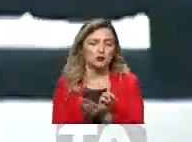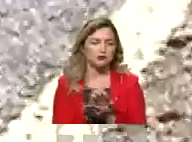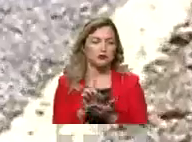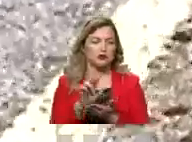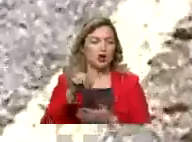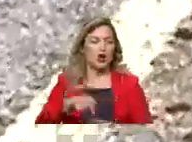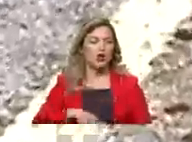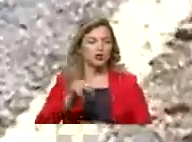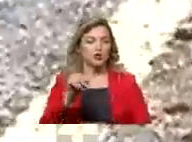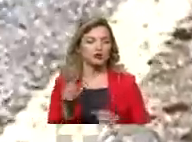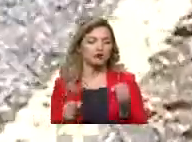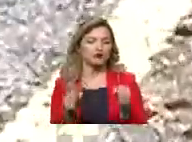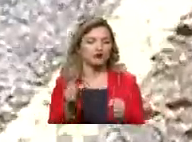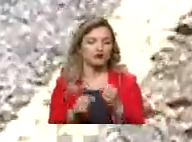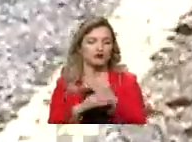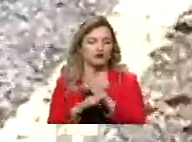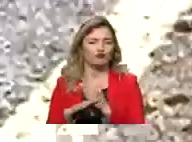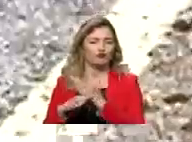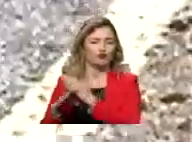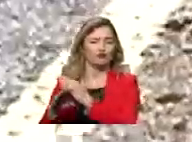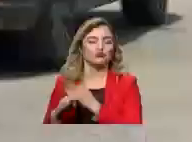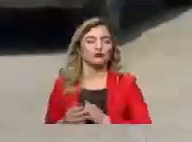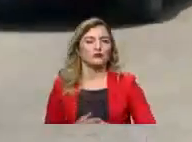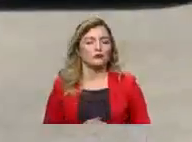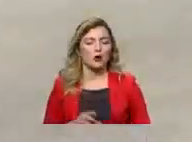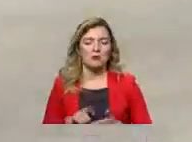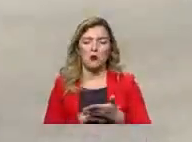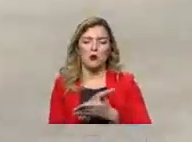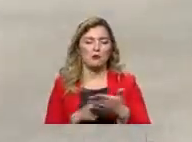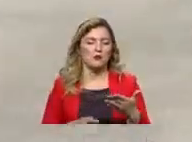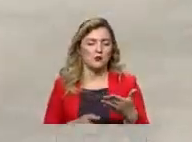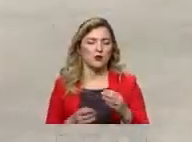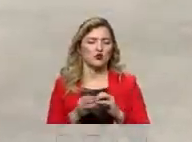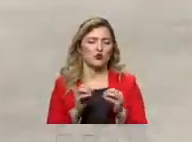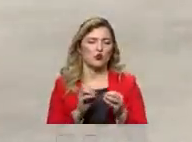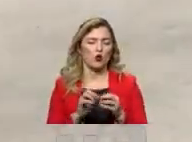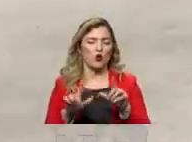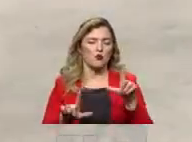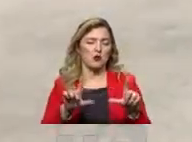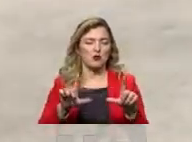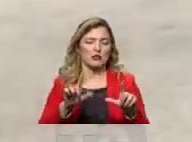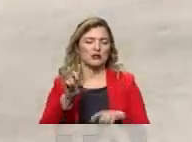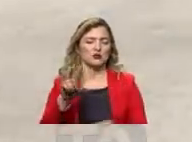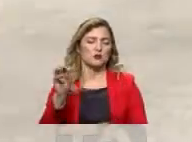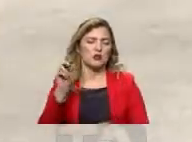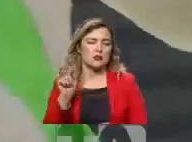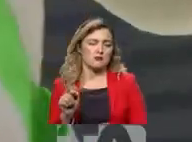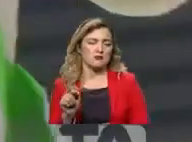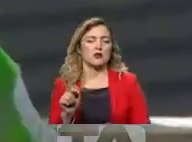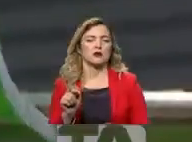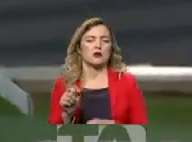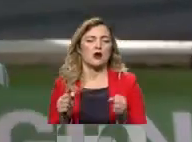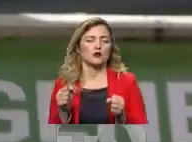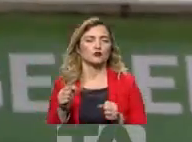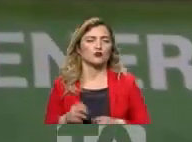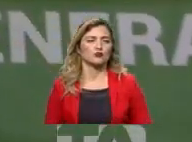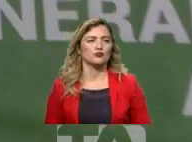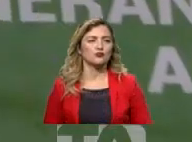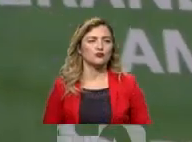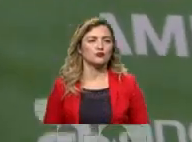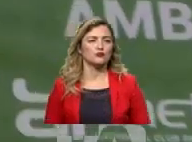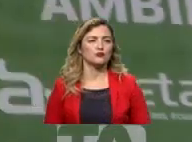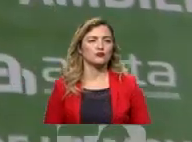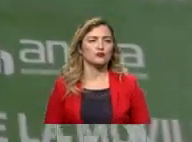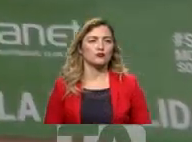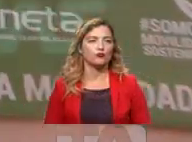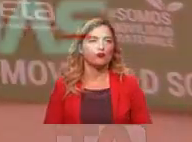circula medida de restricción vehicular que prohíbe la circulación diaria de alrededor de 120 mil vehículos en quito jorge